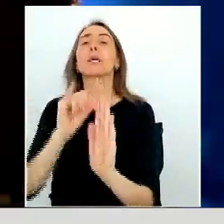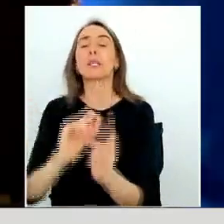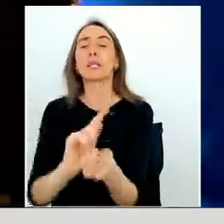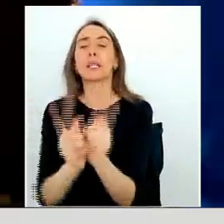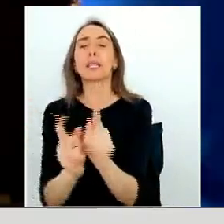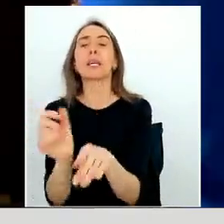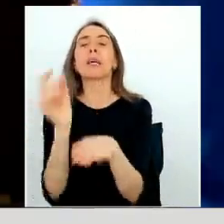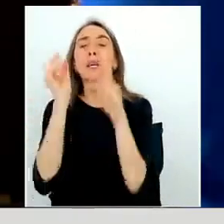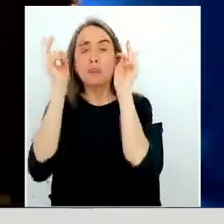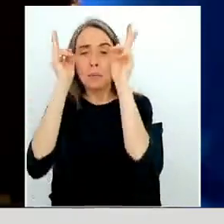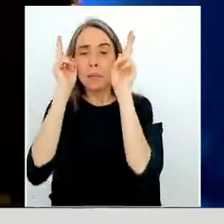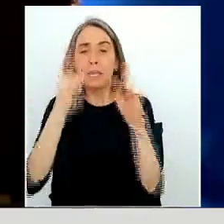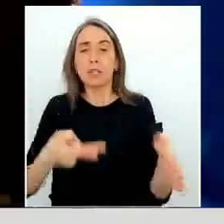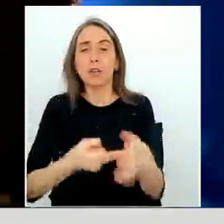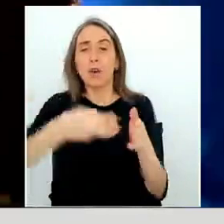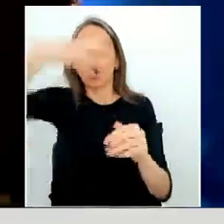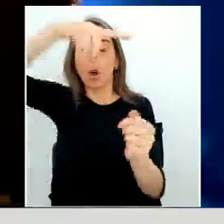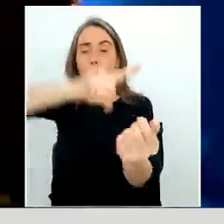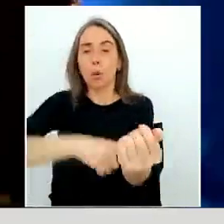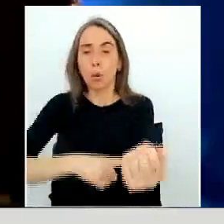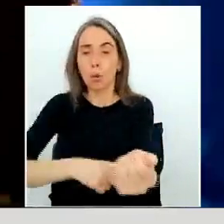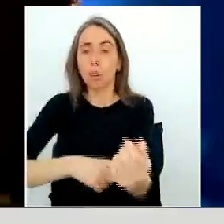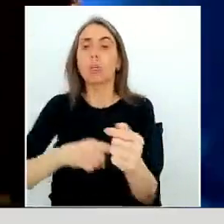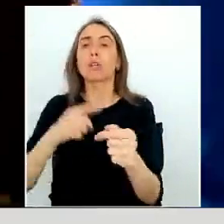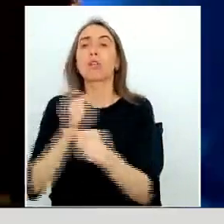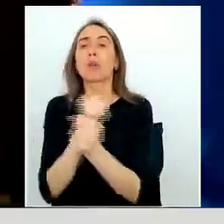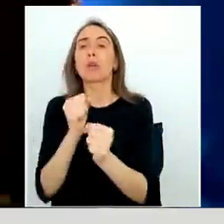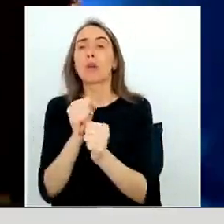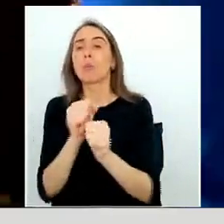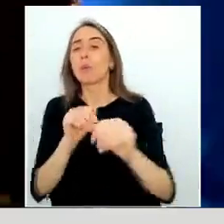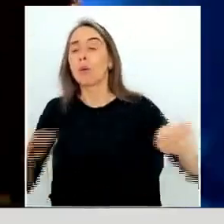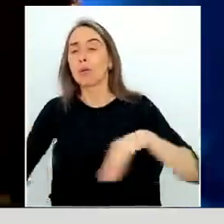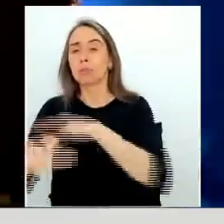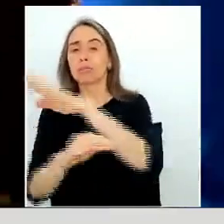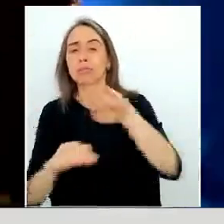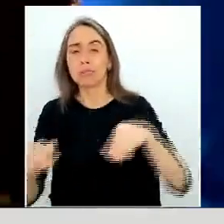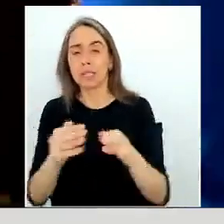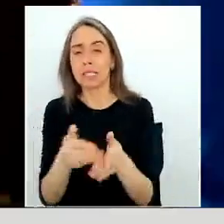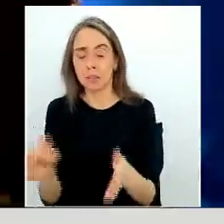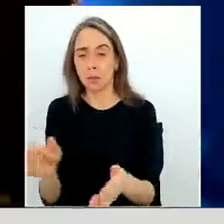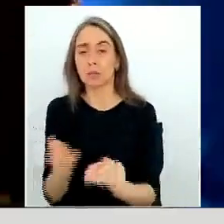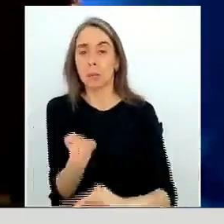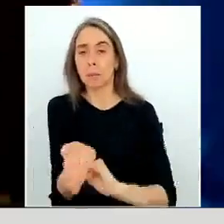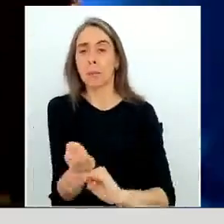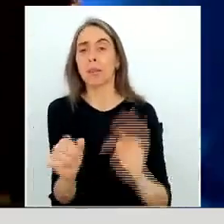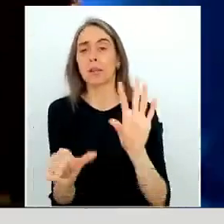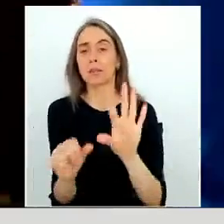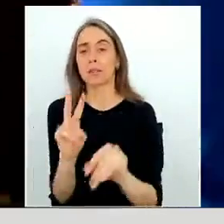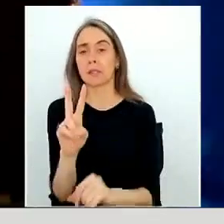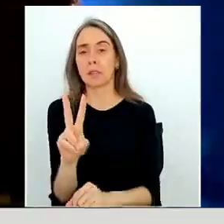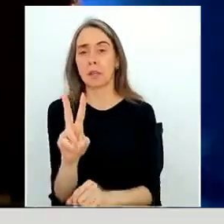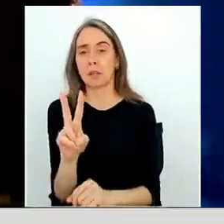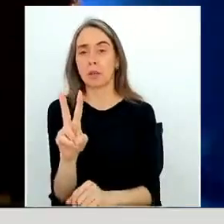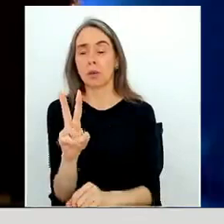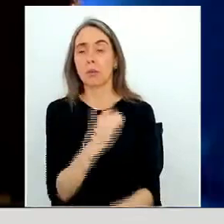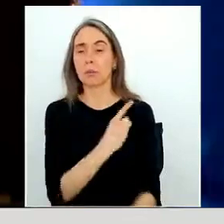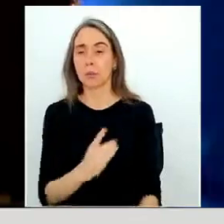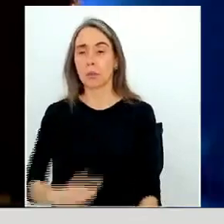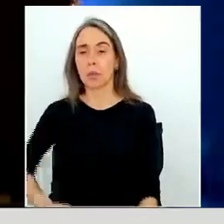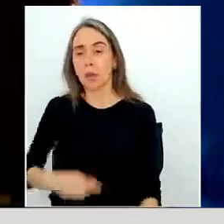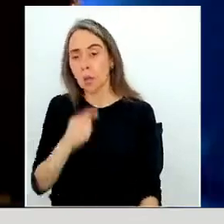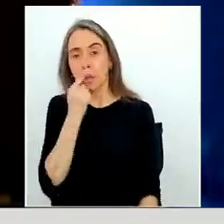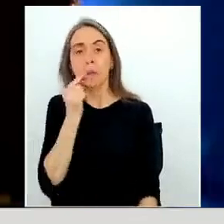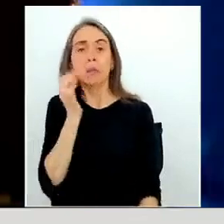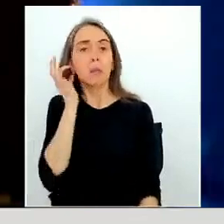en los perímetros de exclusión petición de 62 diputados y diputadas quienes de